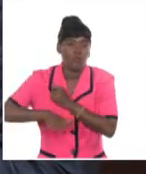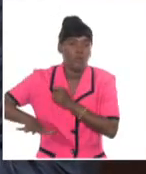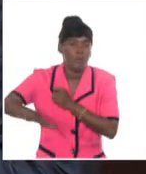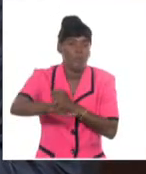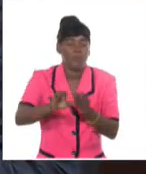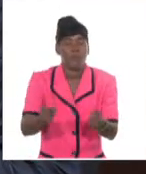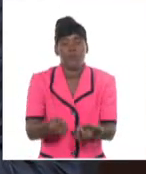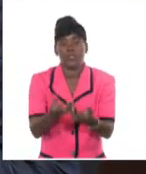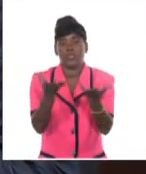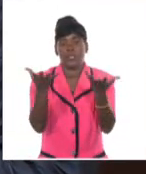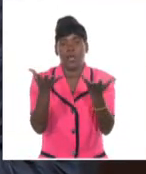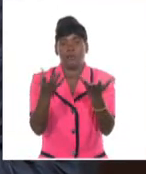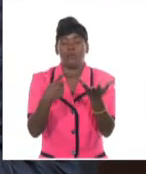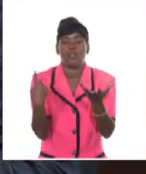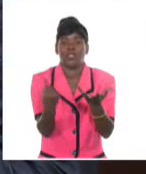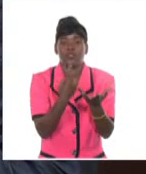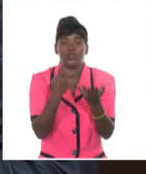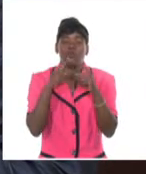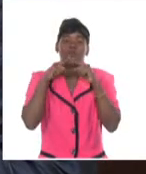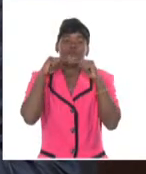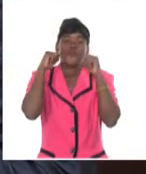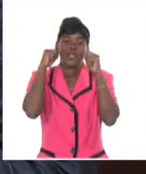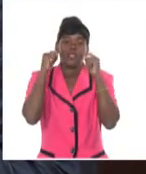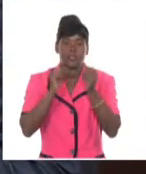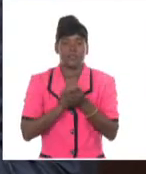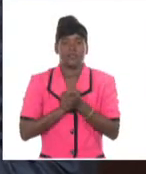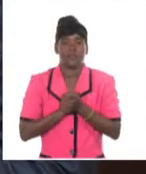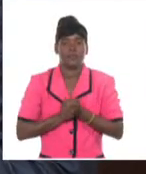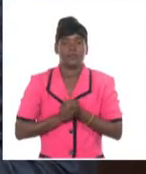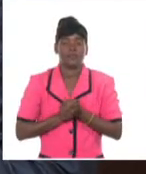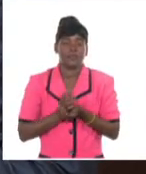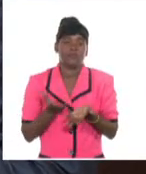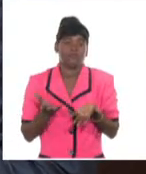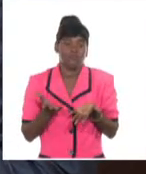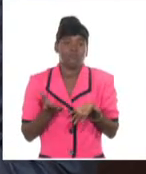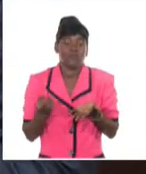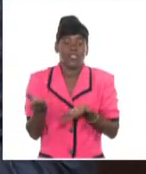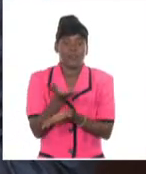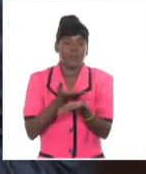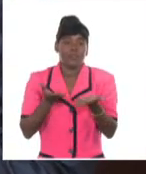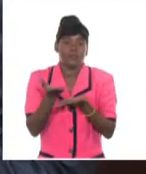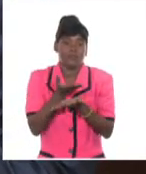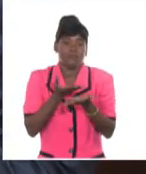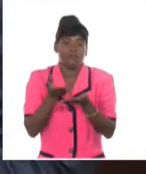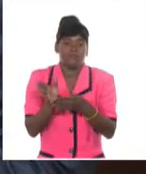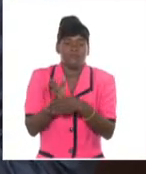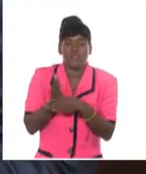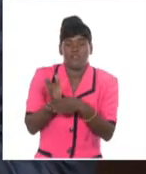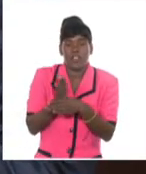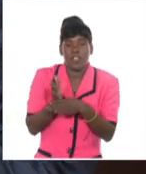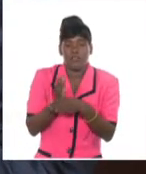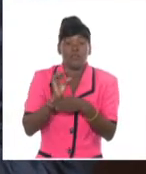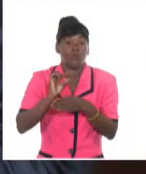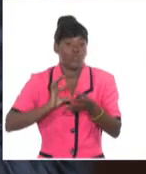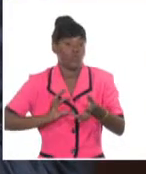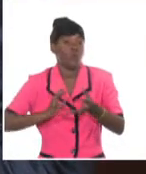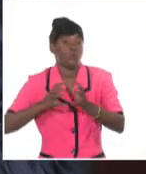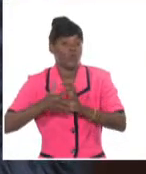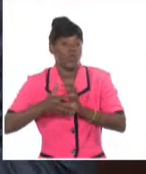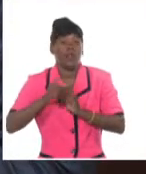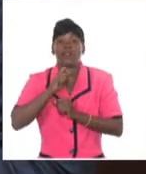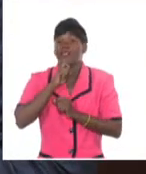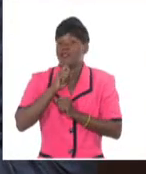vivir la belleza de lo que somos, que es muy diverso, muy complejo, muy